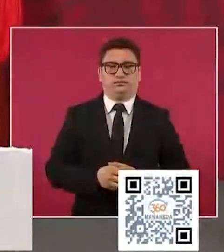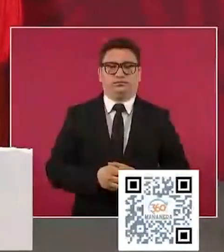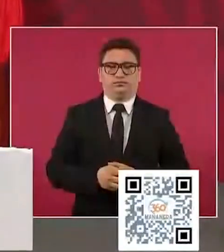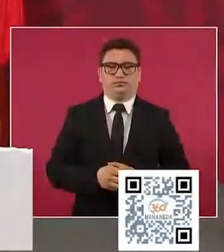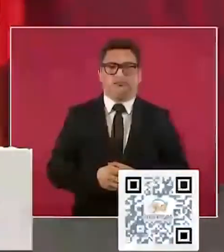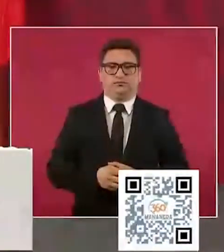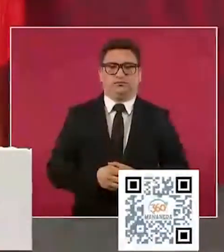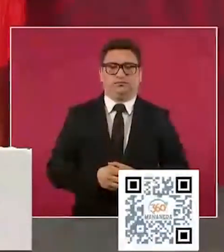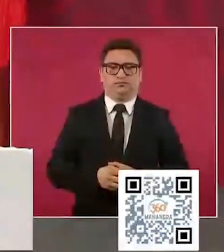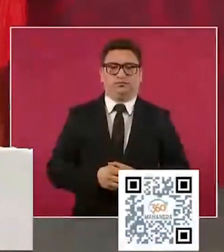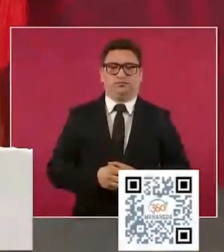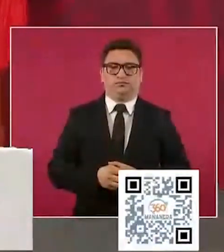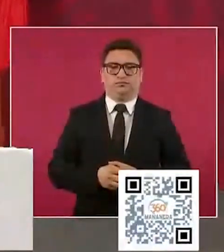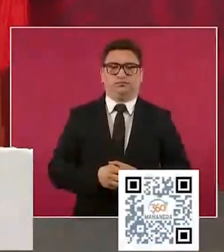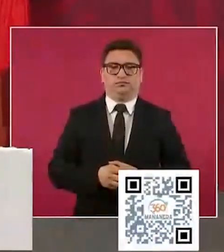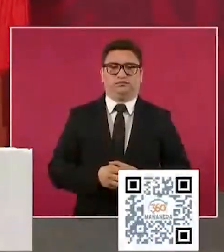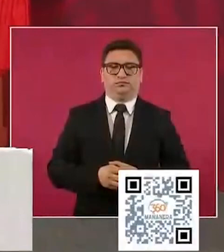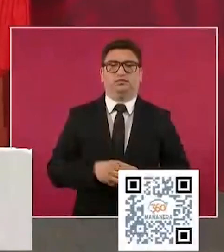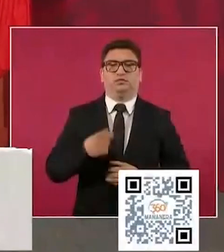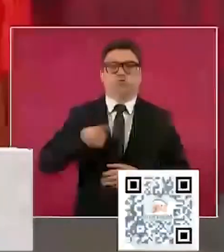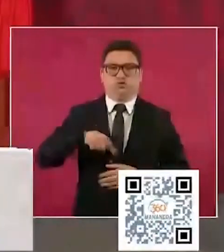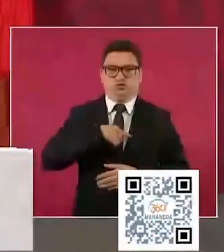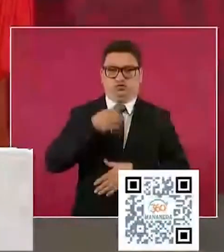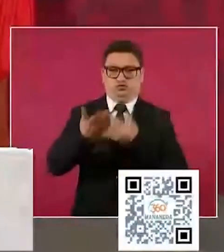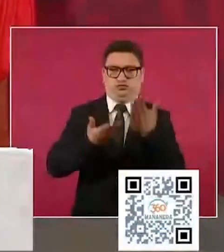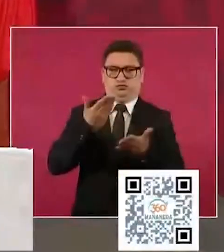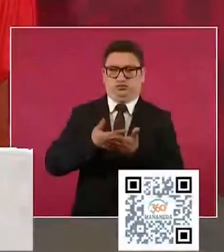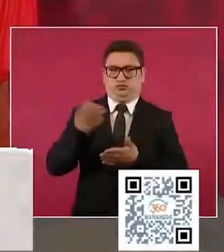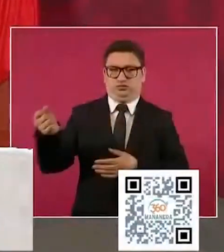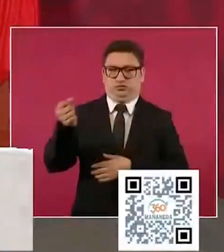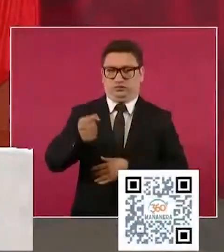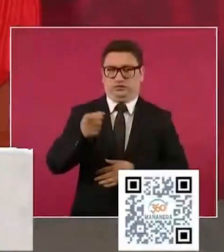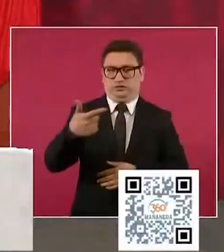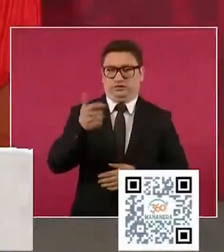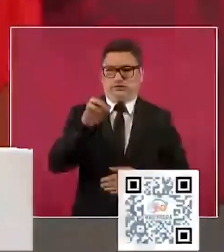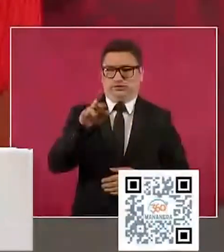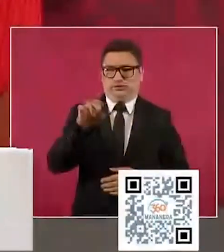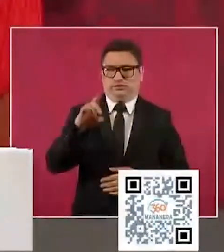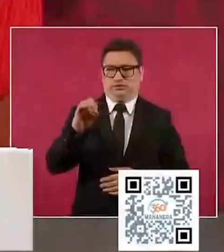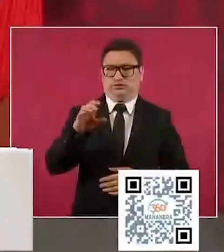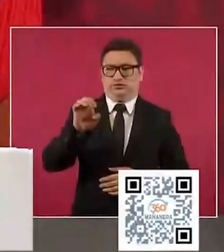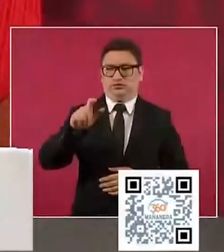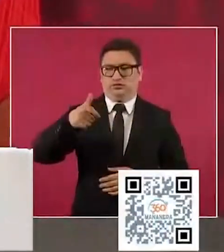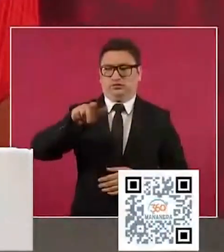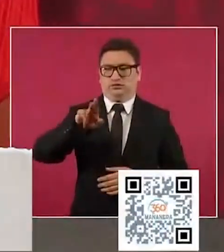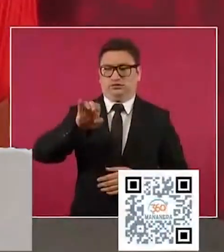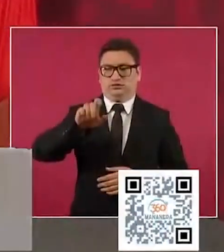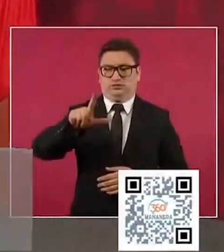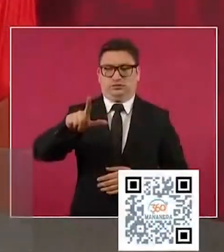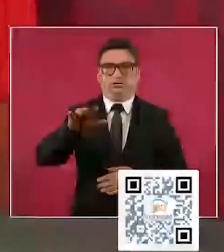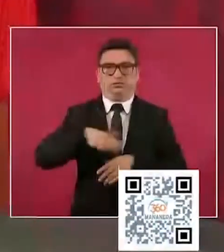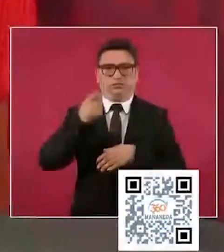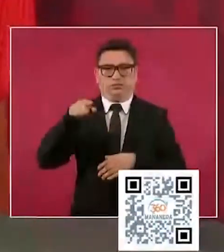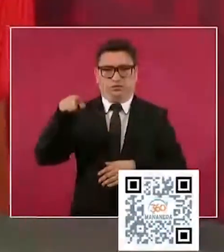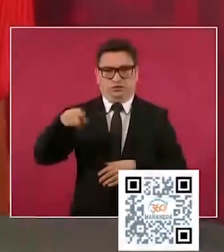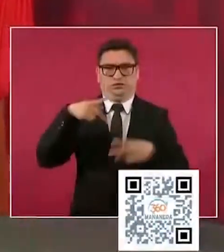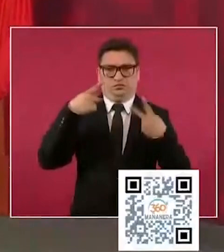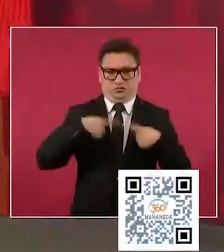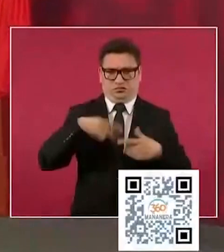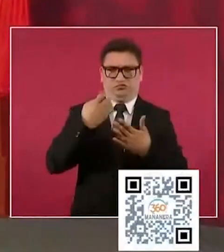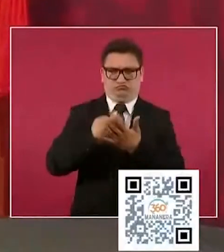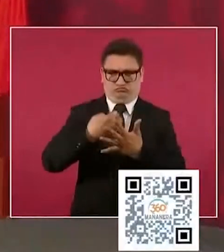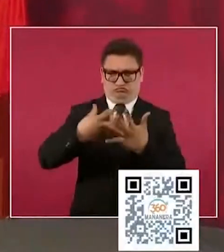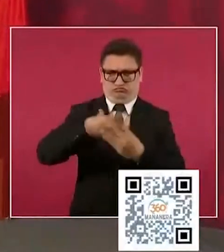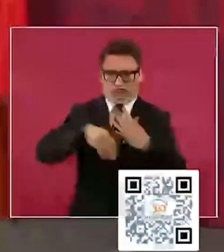Y estamos proponiendo a Gerardo Esquivel porque es un buen